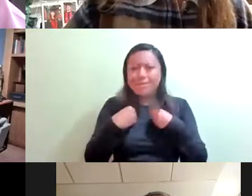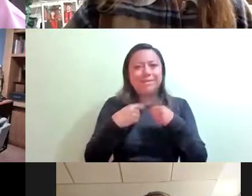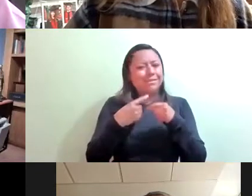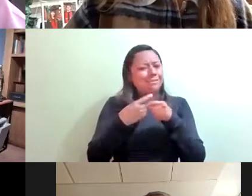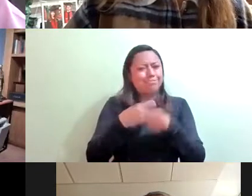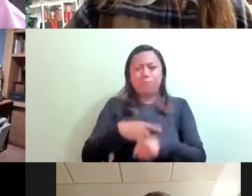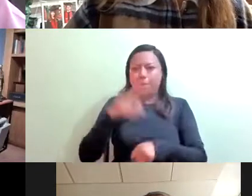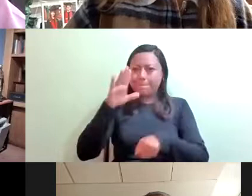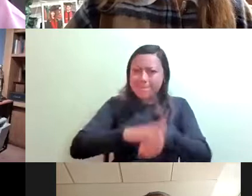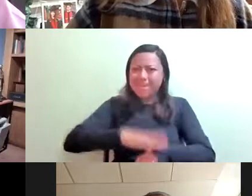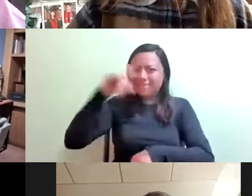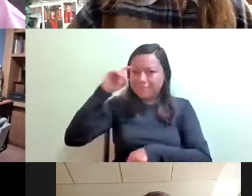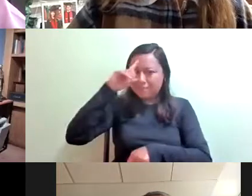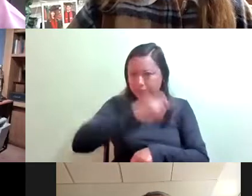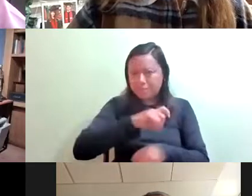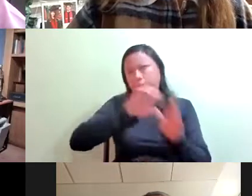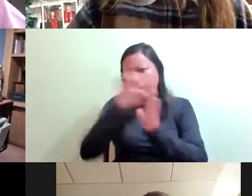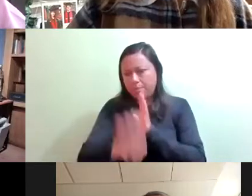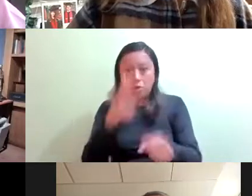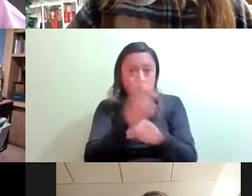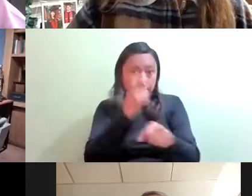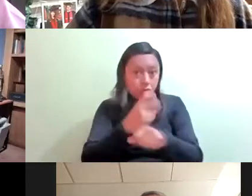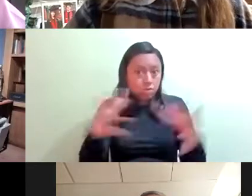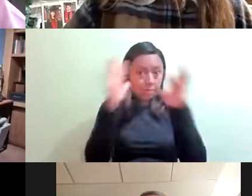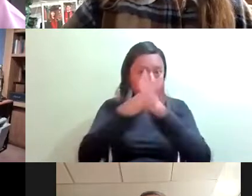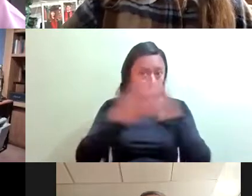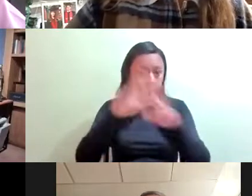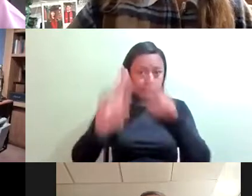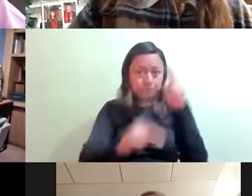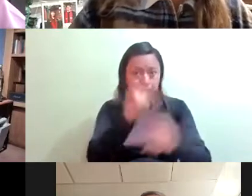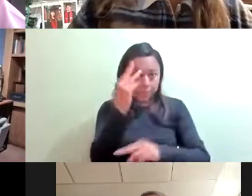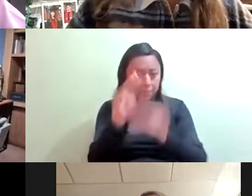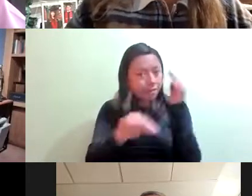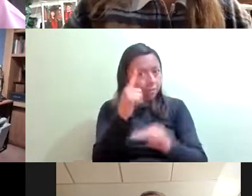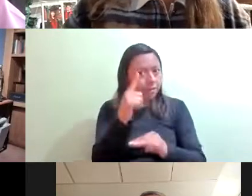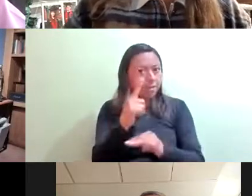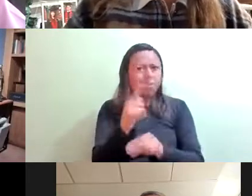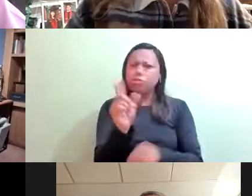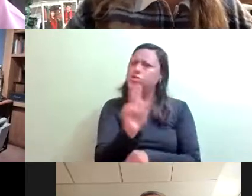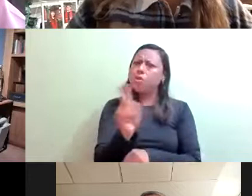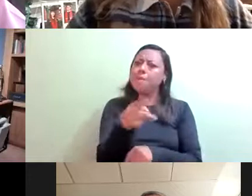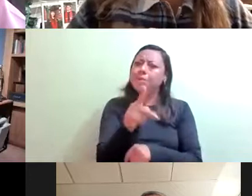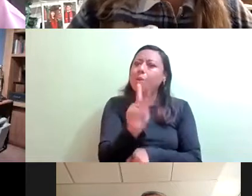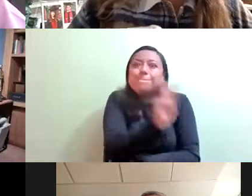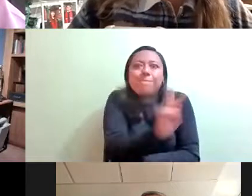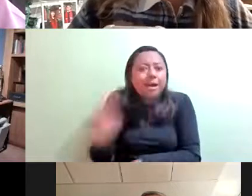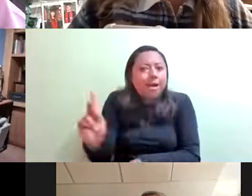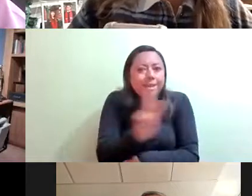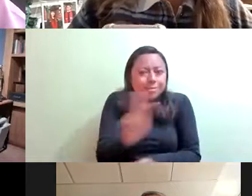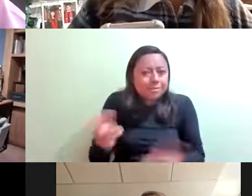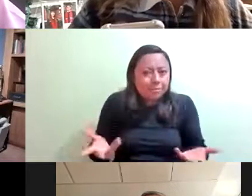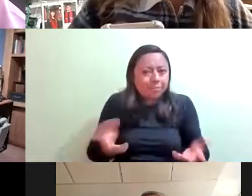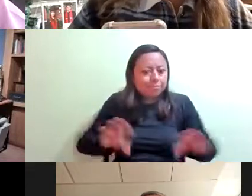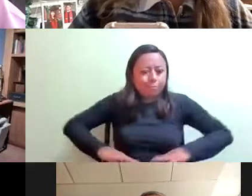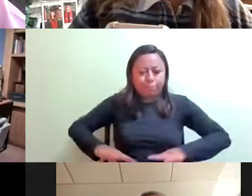pero esto es de un tenor de tales características y yo creo que la Comisión de